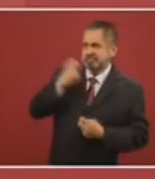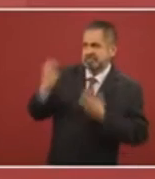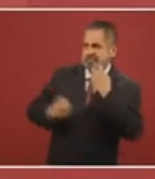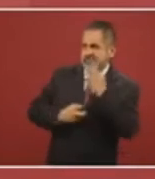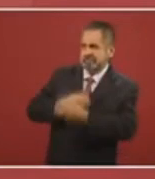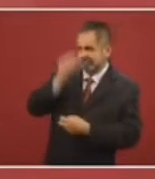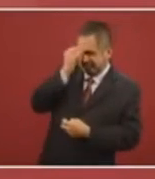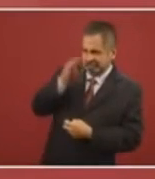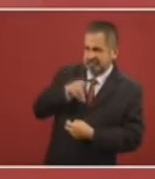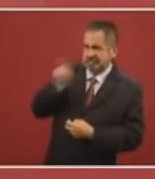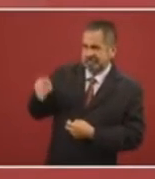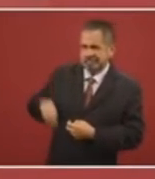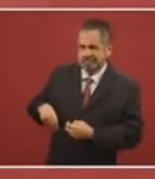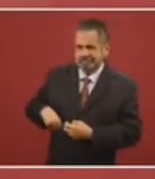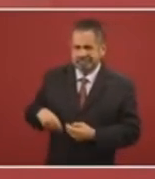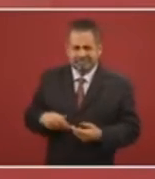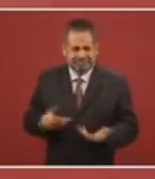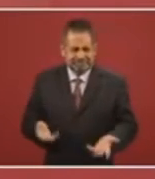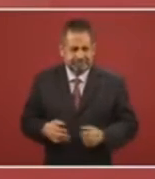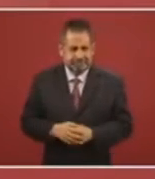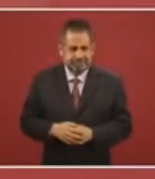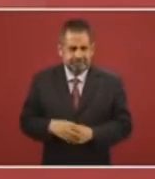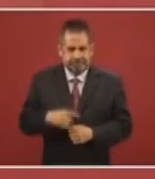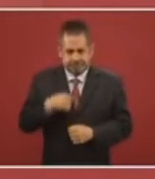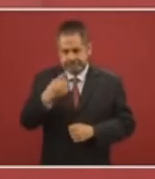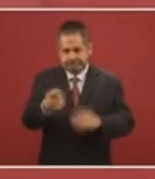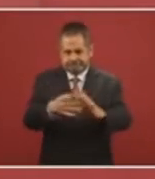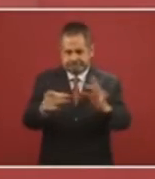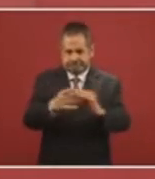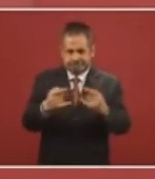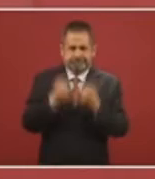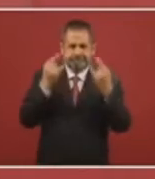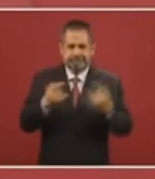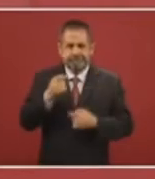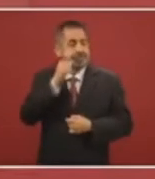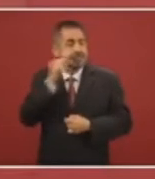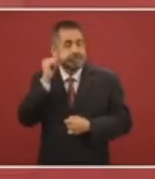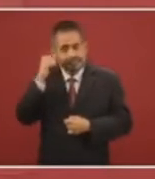culpa. Les voy a contar algo de ayer en la noche